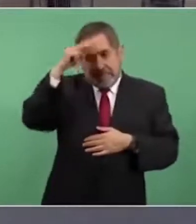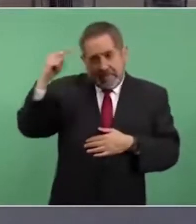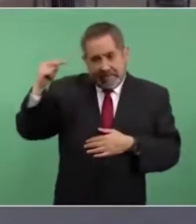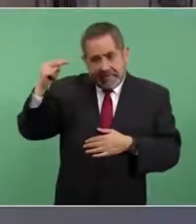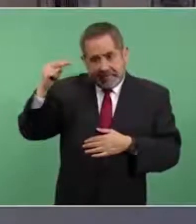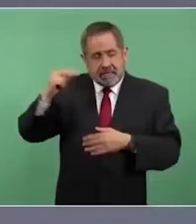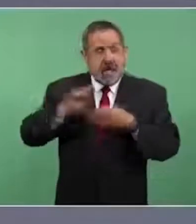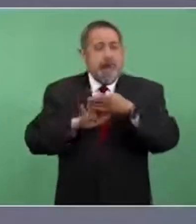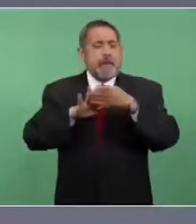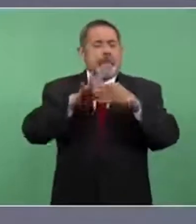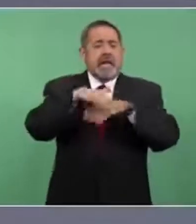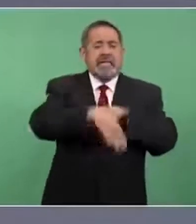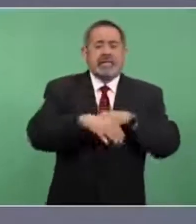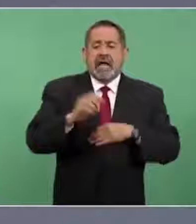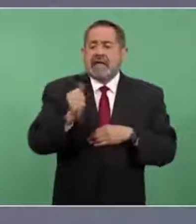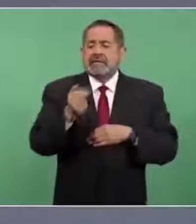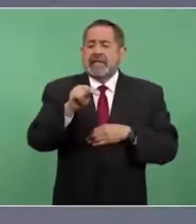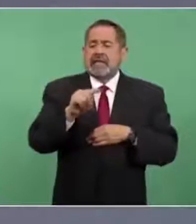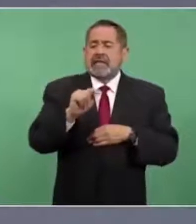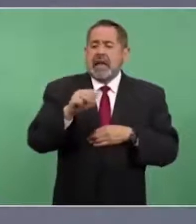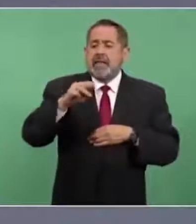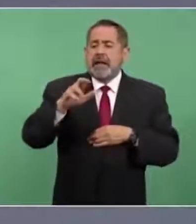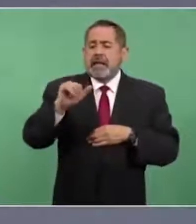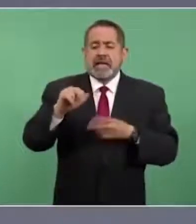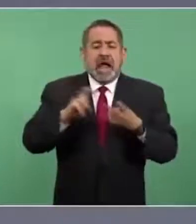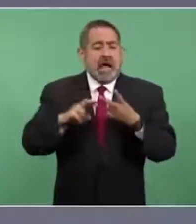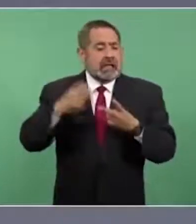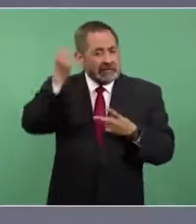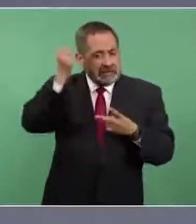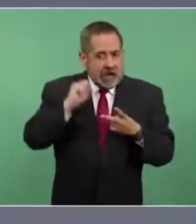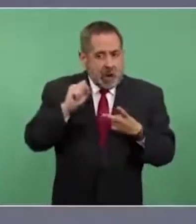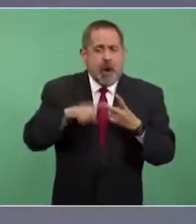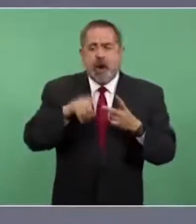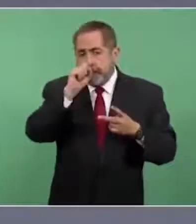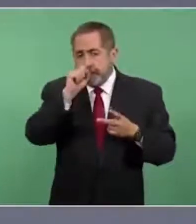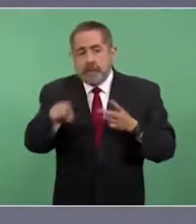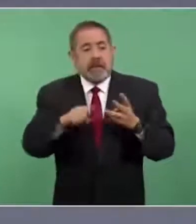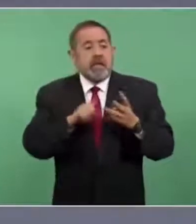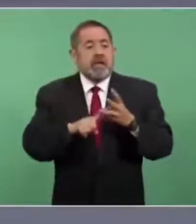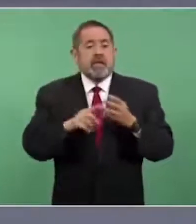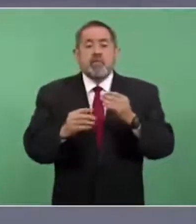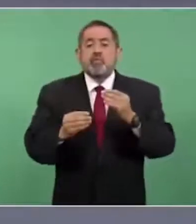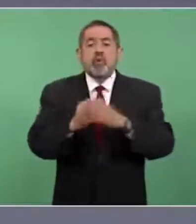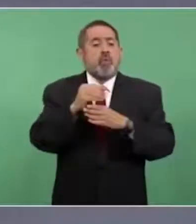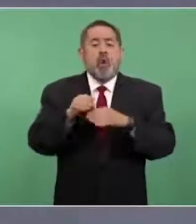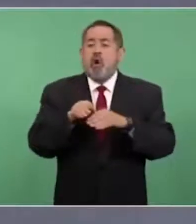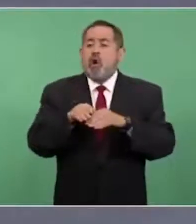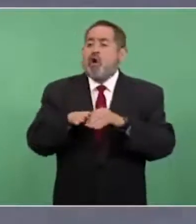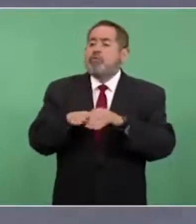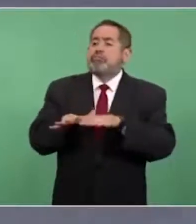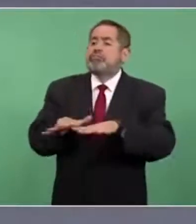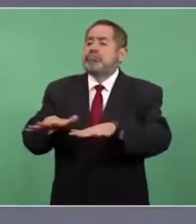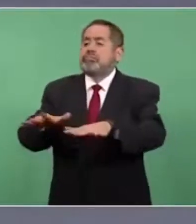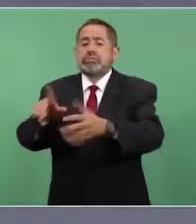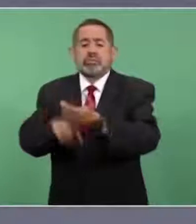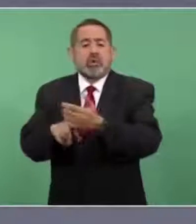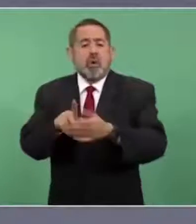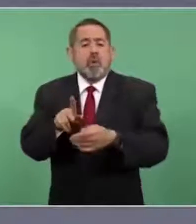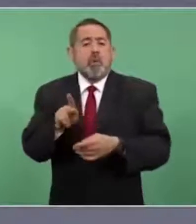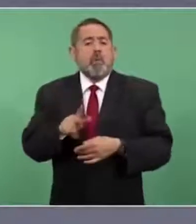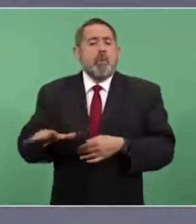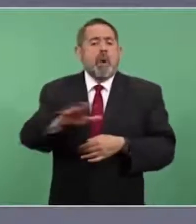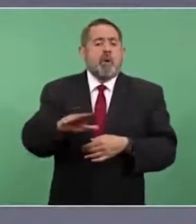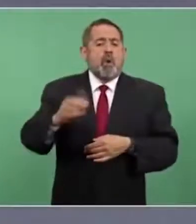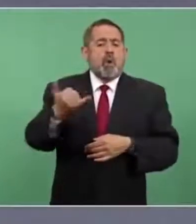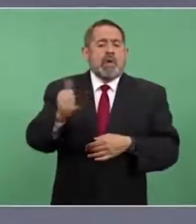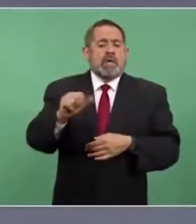presas de Santa María y Picachos en Sinaloa, así como el nuevo distrito de riego de los pueblos yaquis.